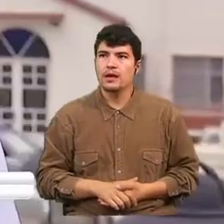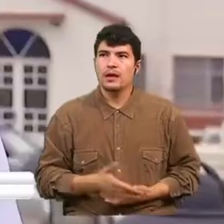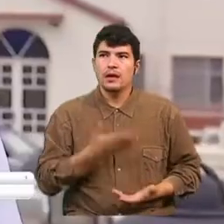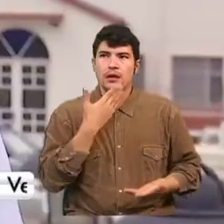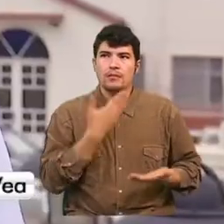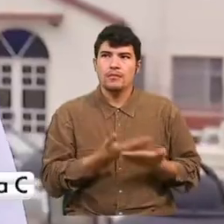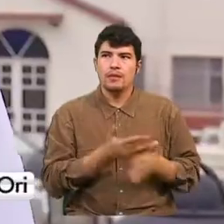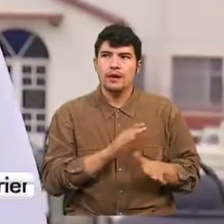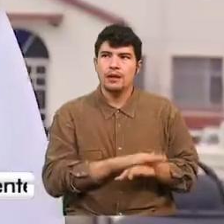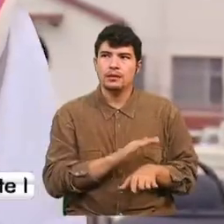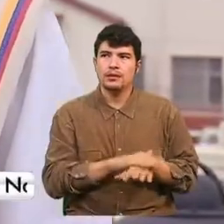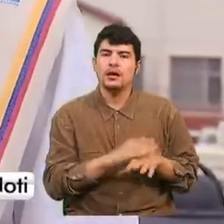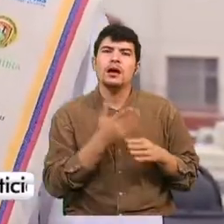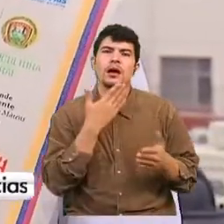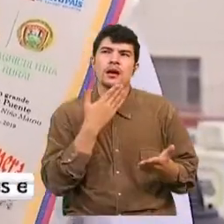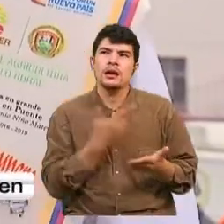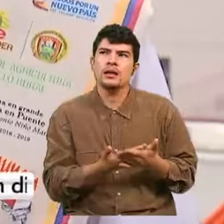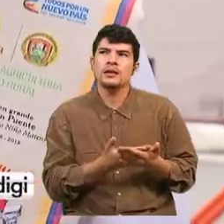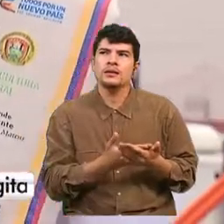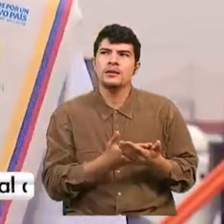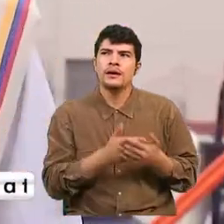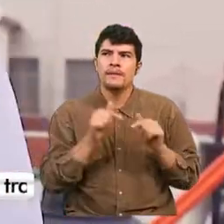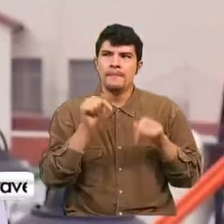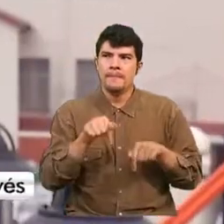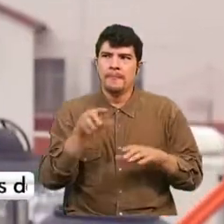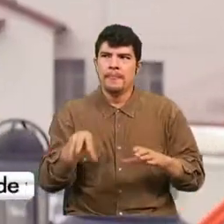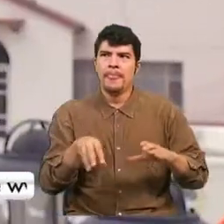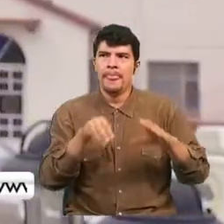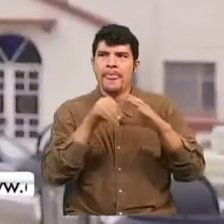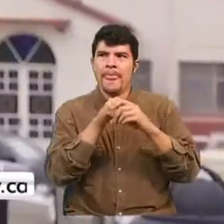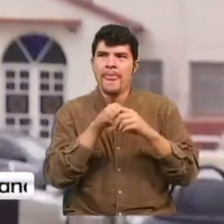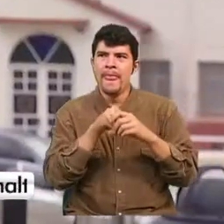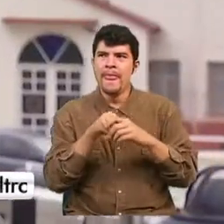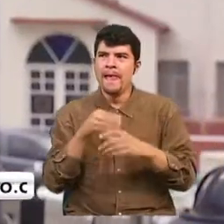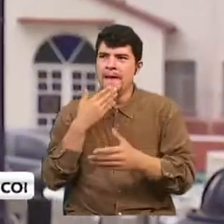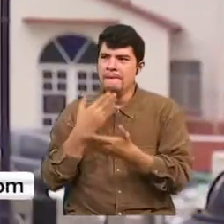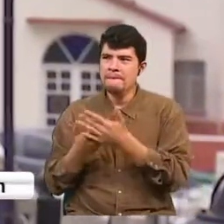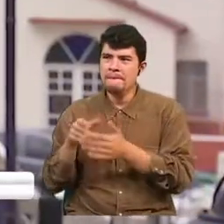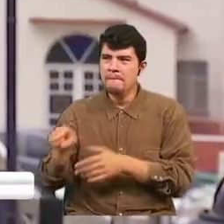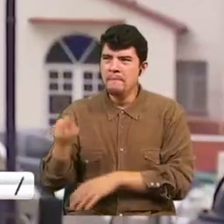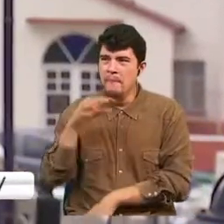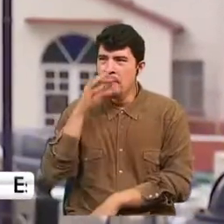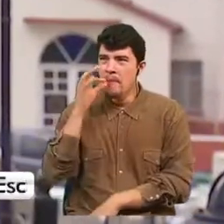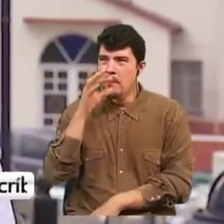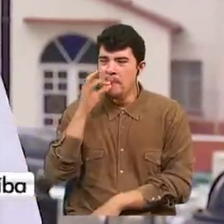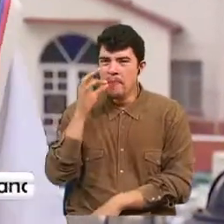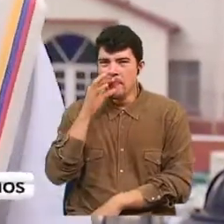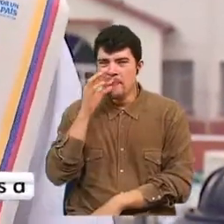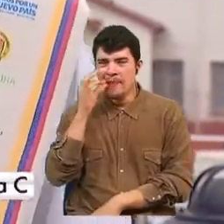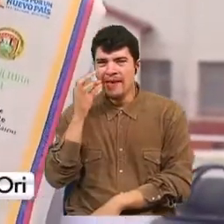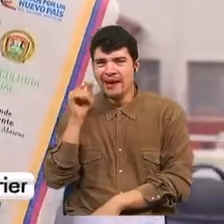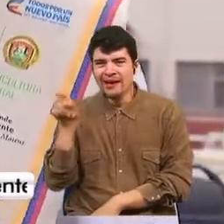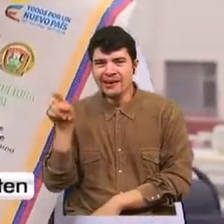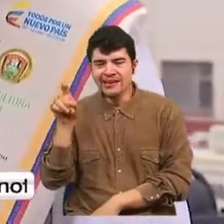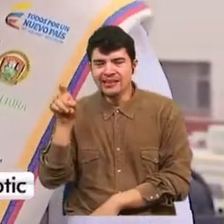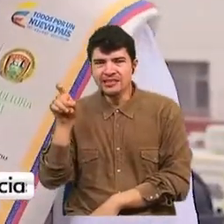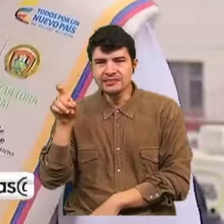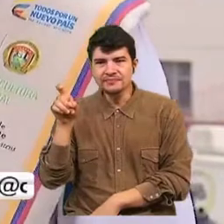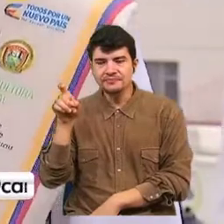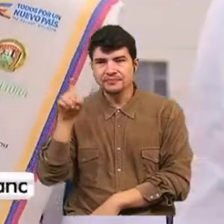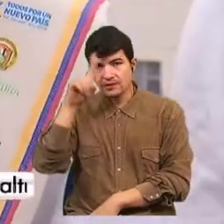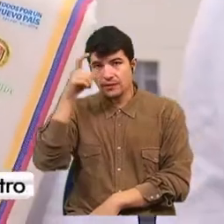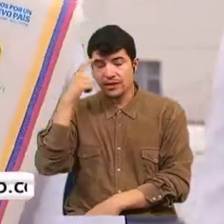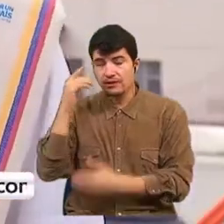buenas tardes, agradecerle al canal Tron, agradecerle al señor gobernador por esta invitación a la expedición